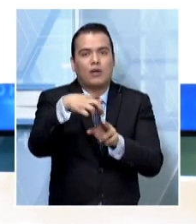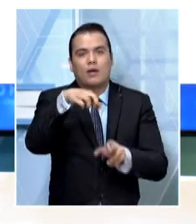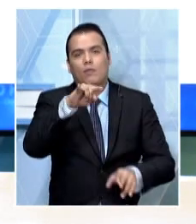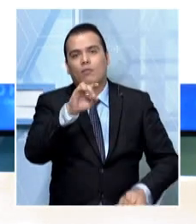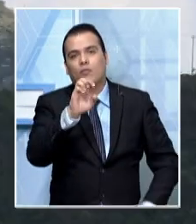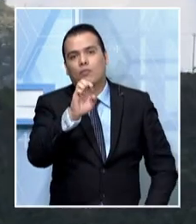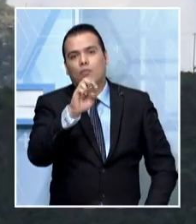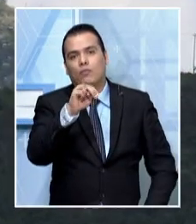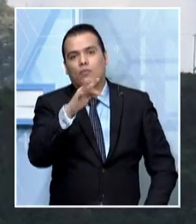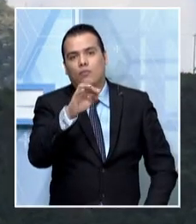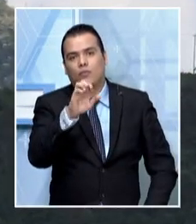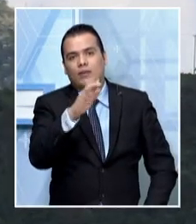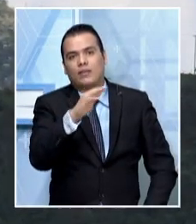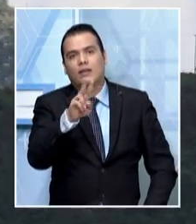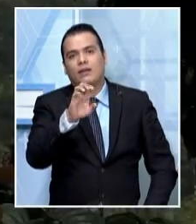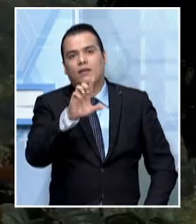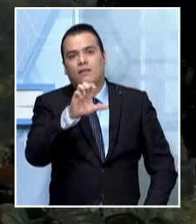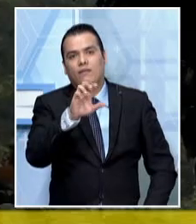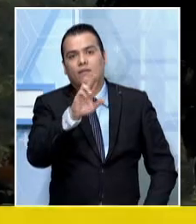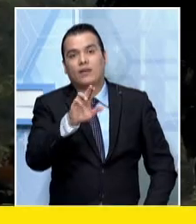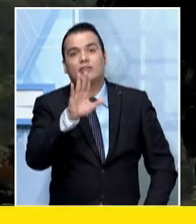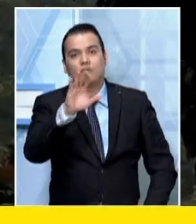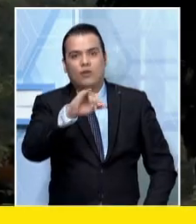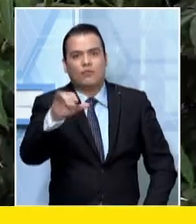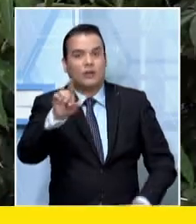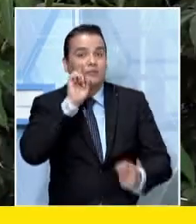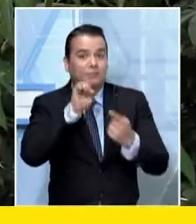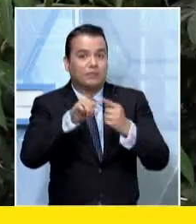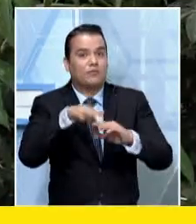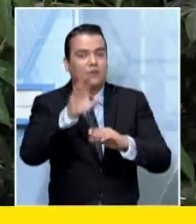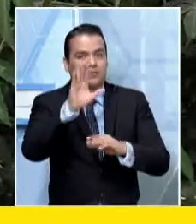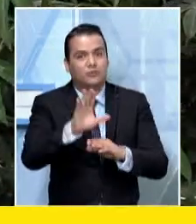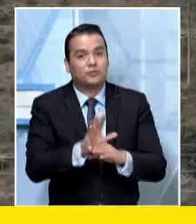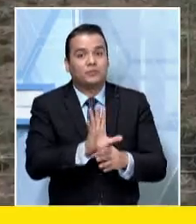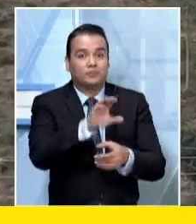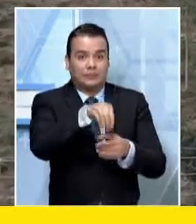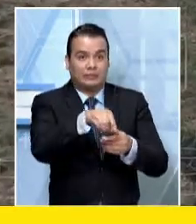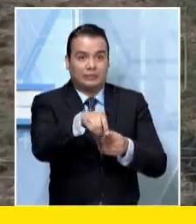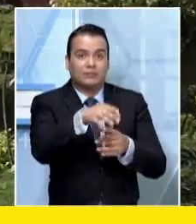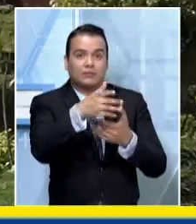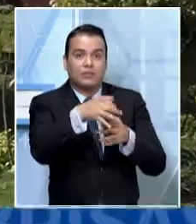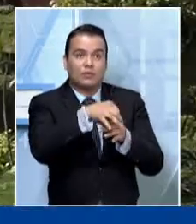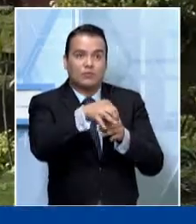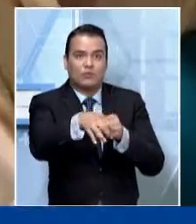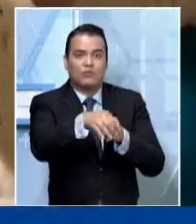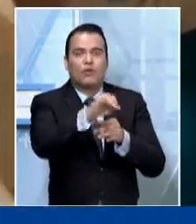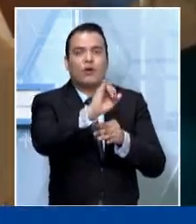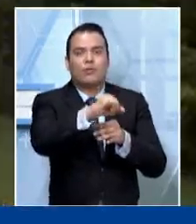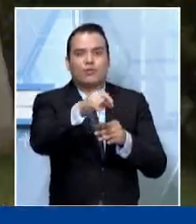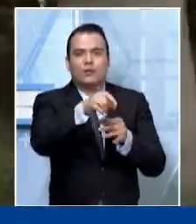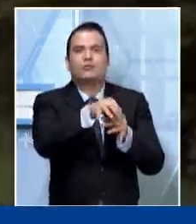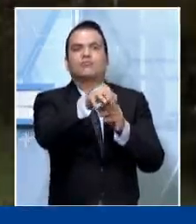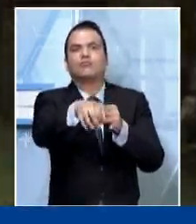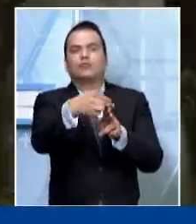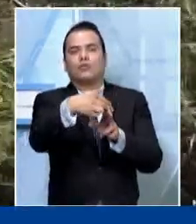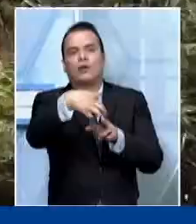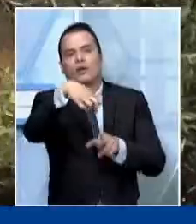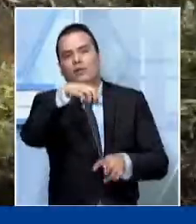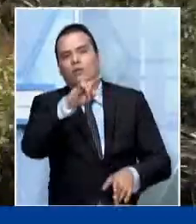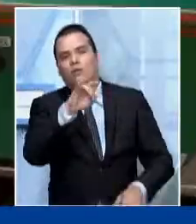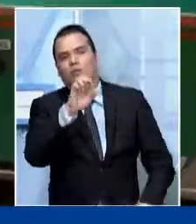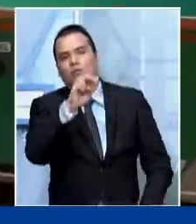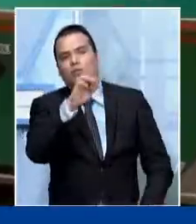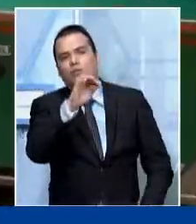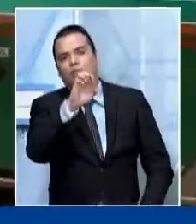Jamundí. En medio de las montañas del sur del valle se esconde el corregimiento de Puente Vélez, ubicado a solo 30 minutos en carro